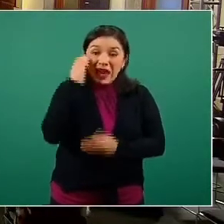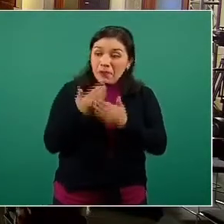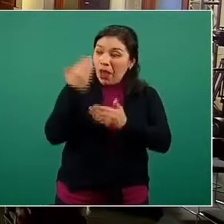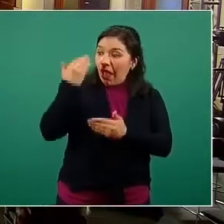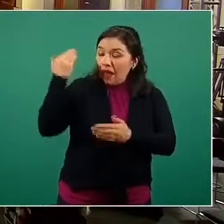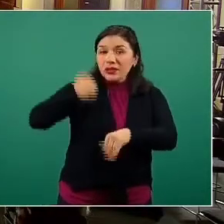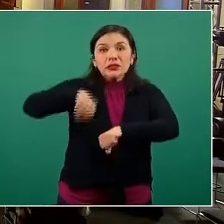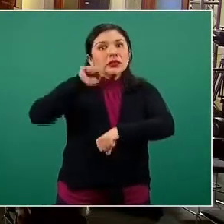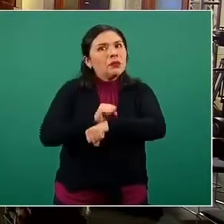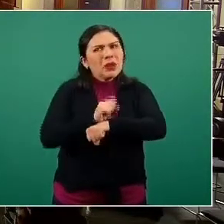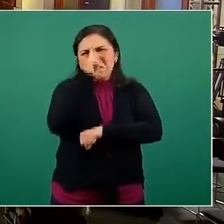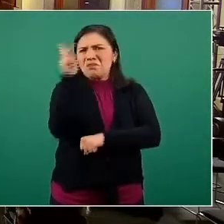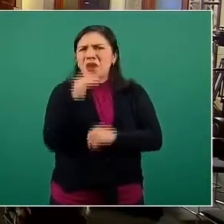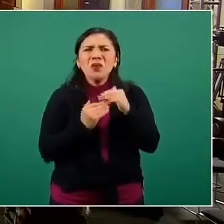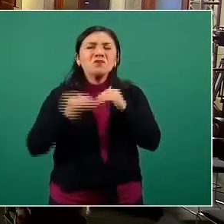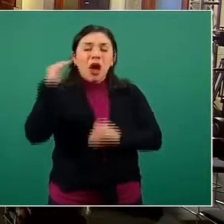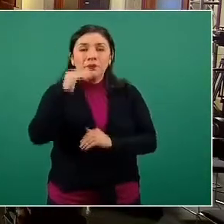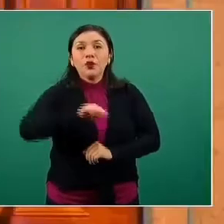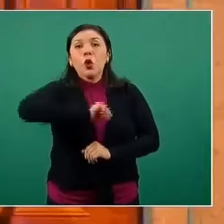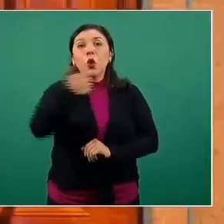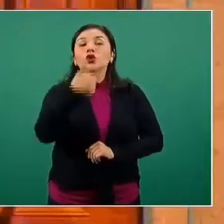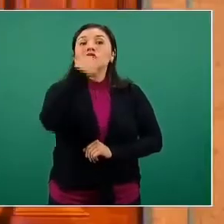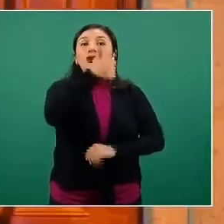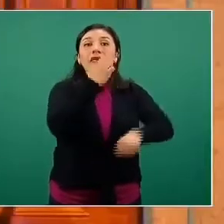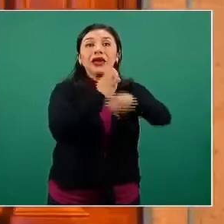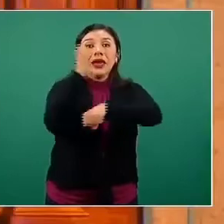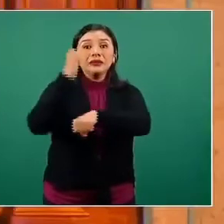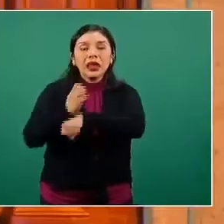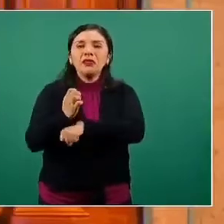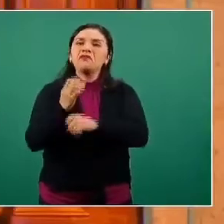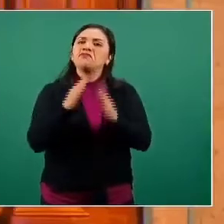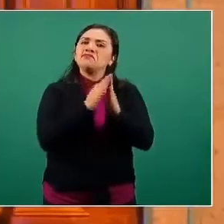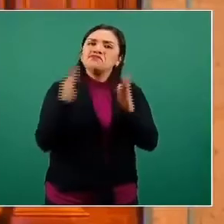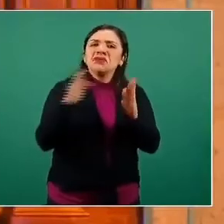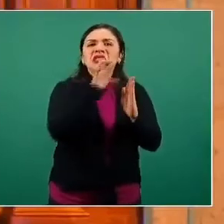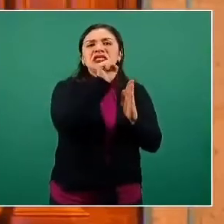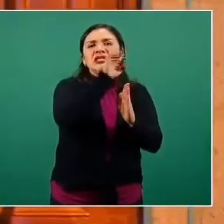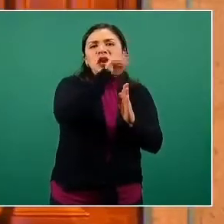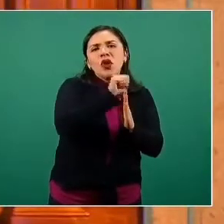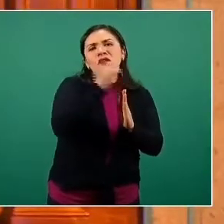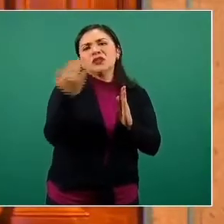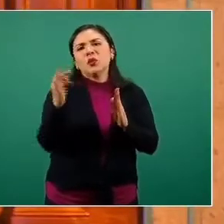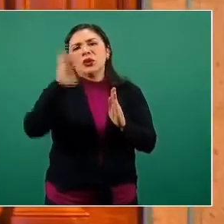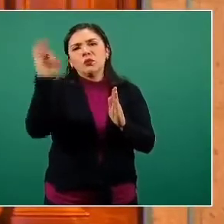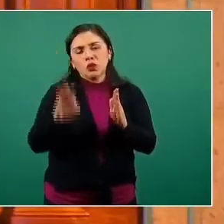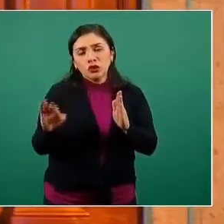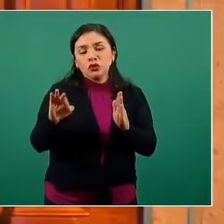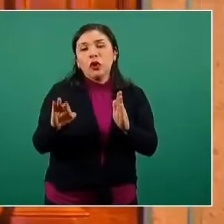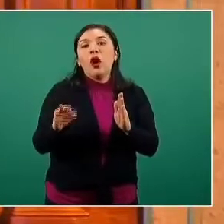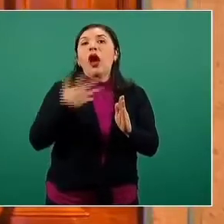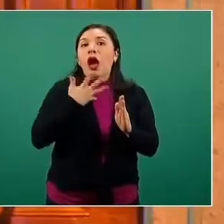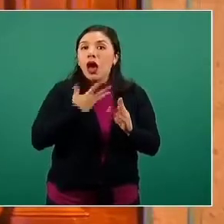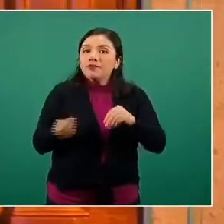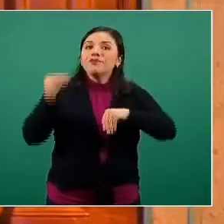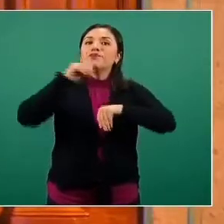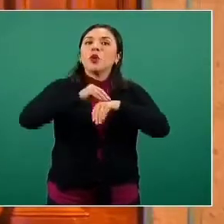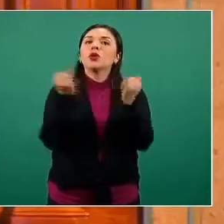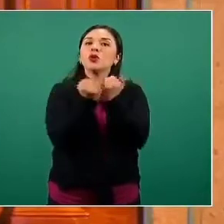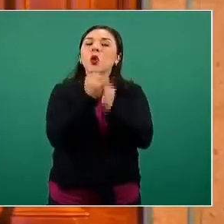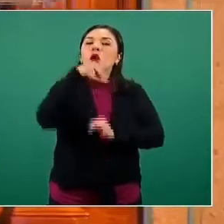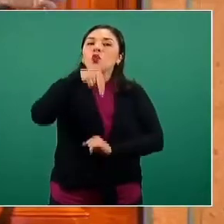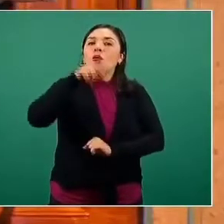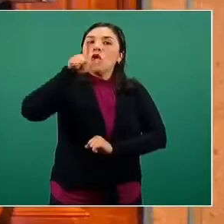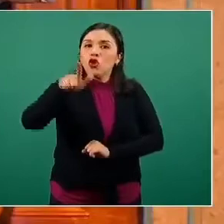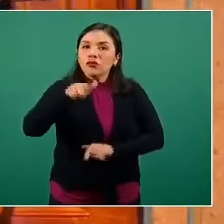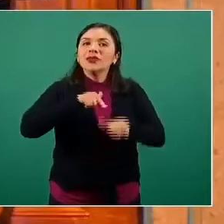semanas anteriores. 6 entidades entre el 69 y el 50%, ingresa precisamente Nuevo León,